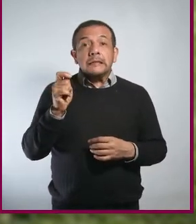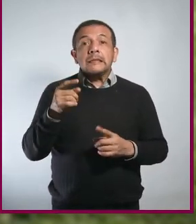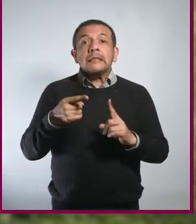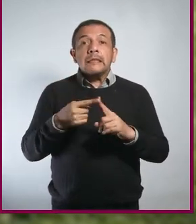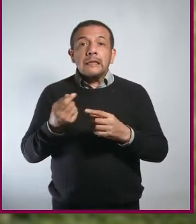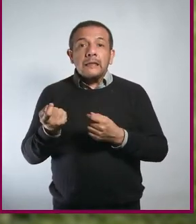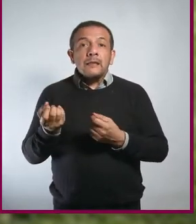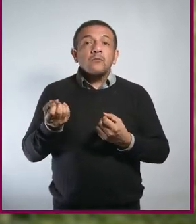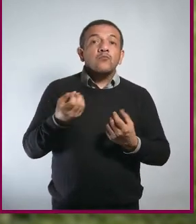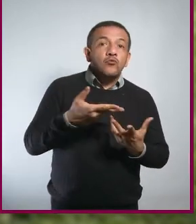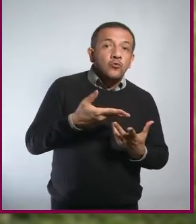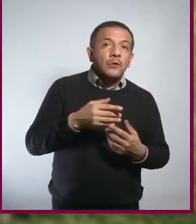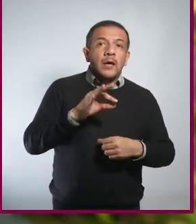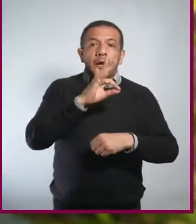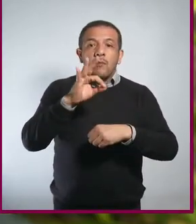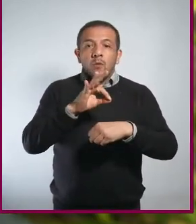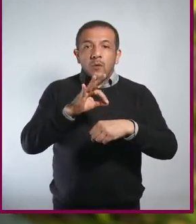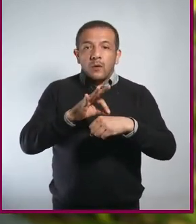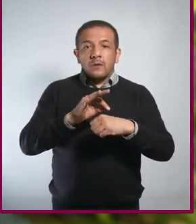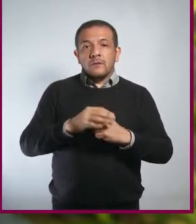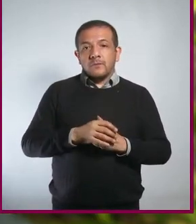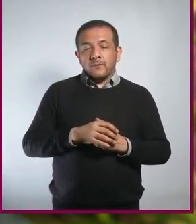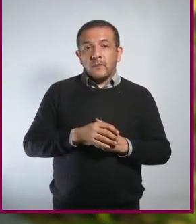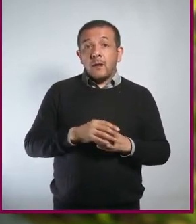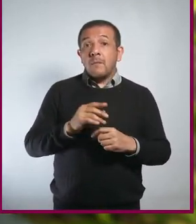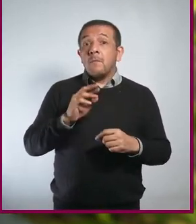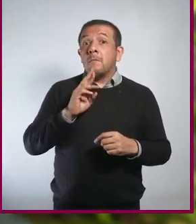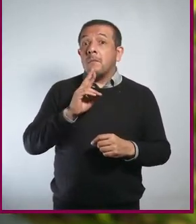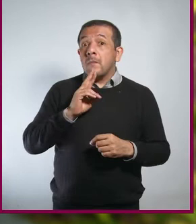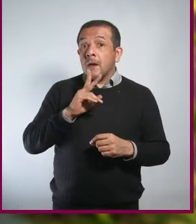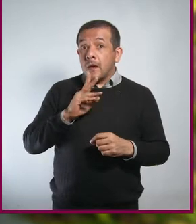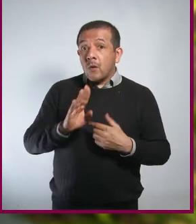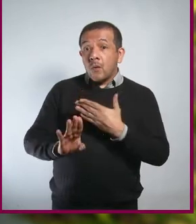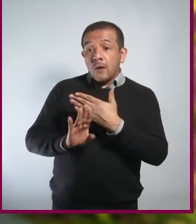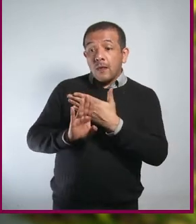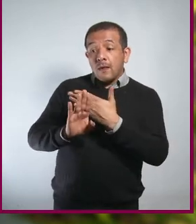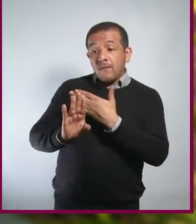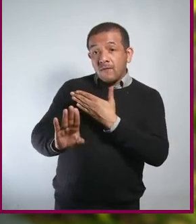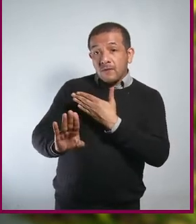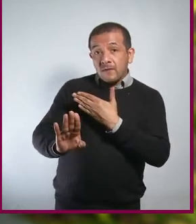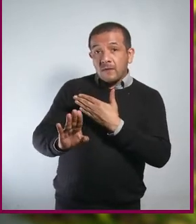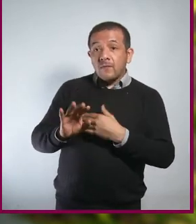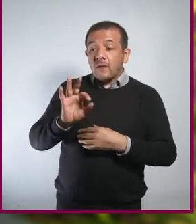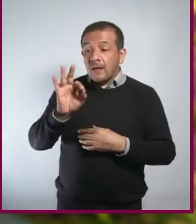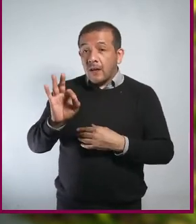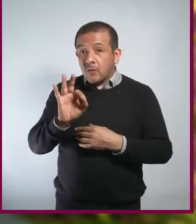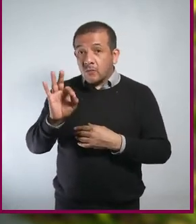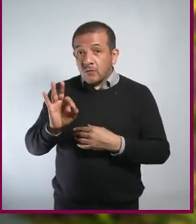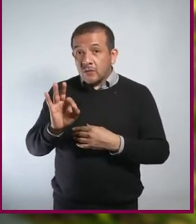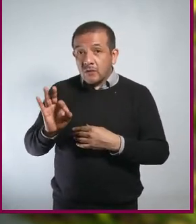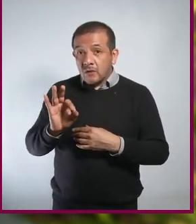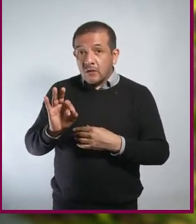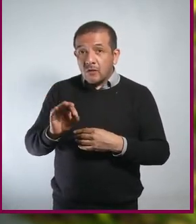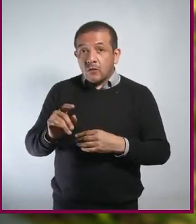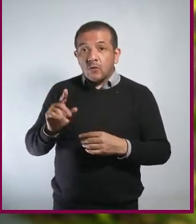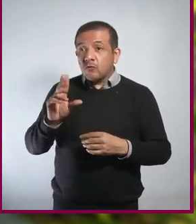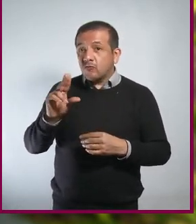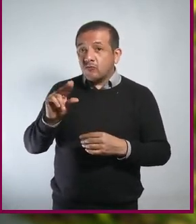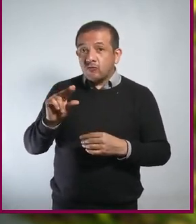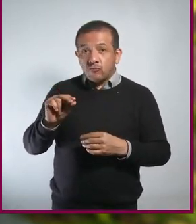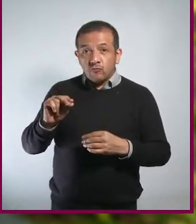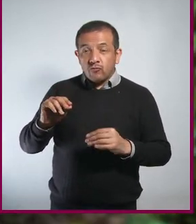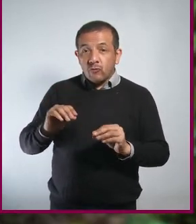mosquito Aedes. La mejor forma de prevenir el dengue es evitar la proliferación de mosquitos y protegerse contra